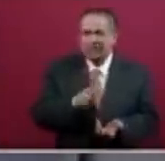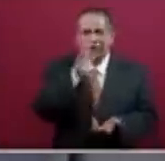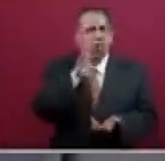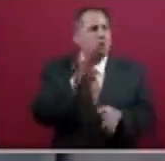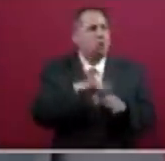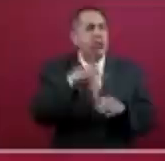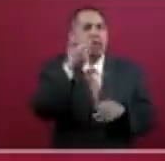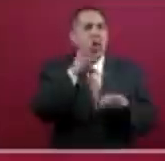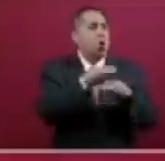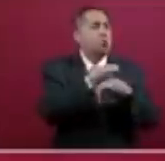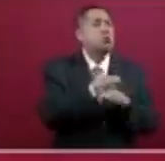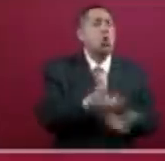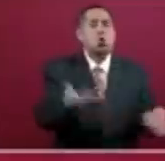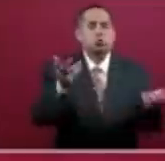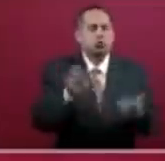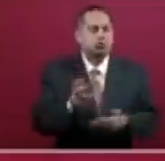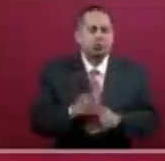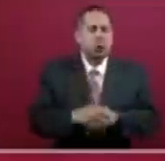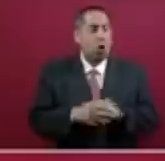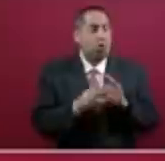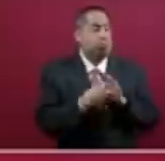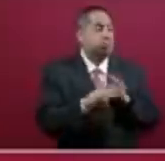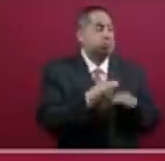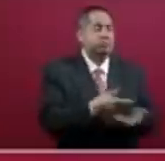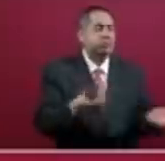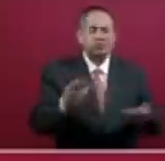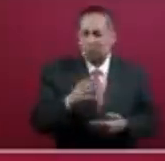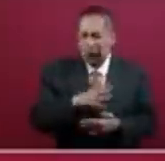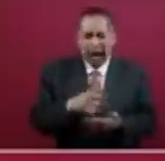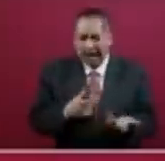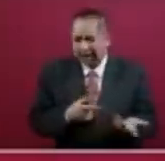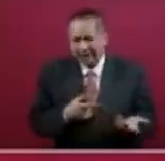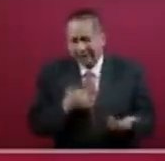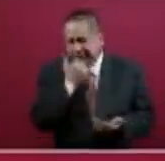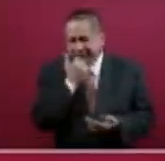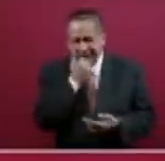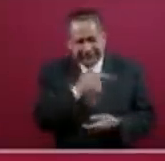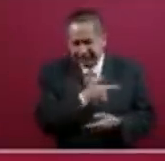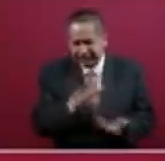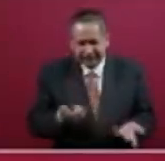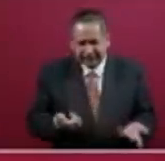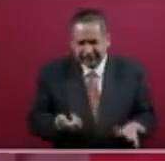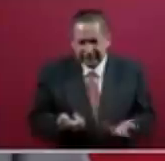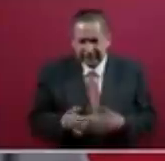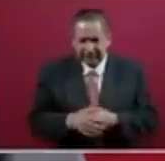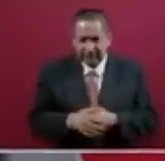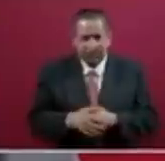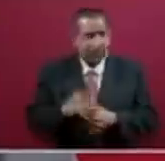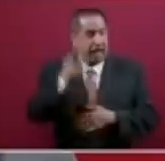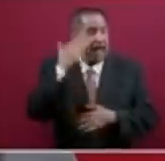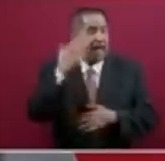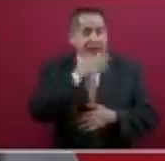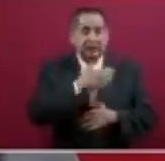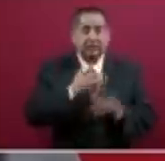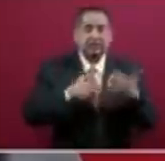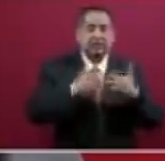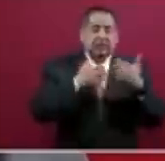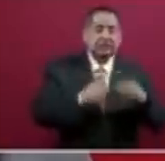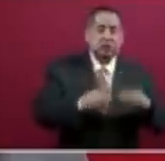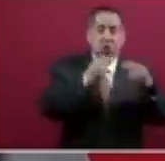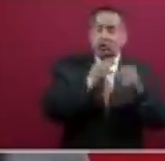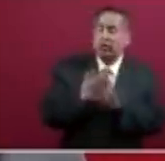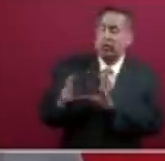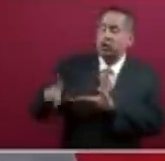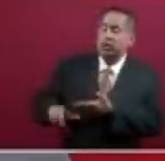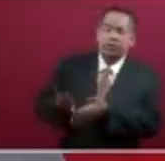permeable o contagiosa. Es decir, que no se meta el Estado, que no